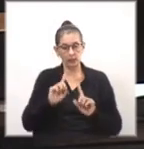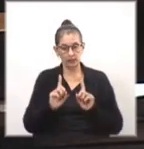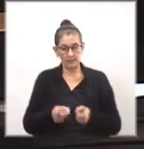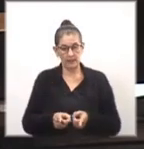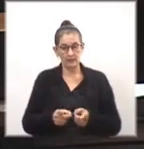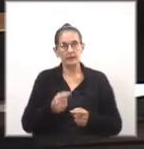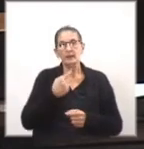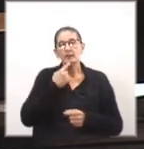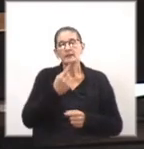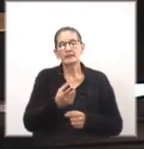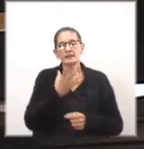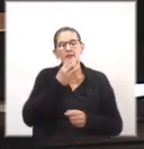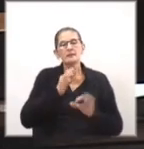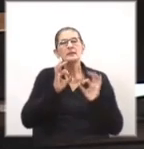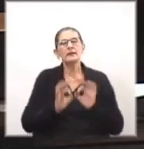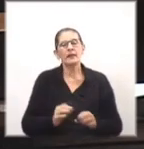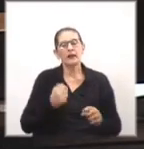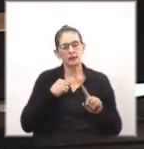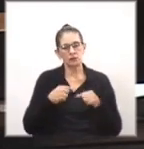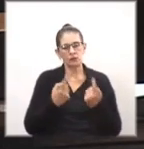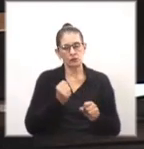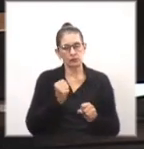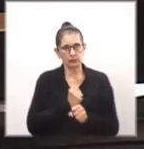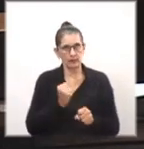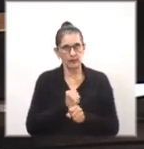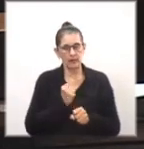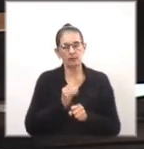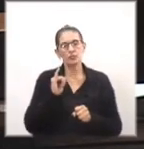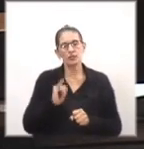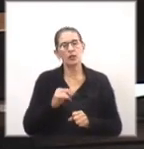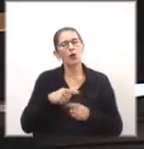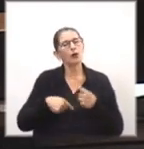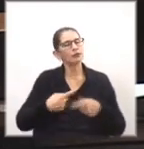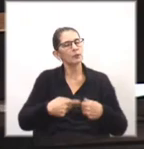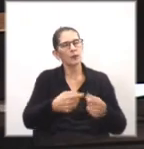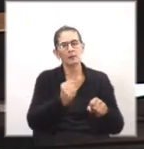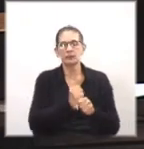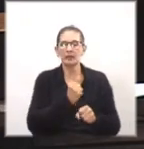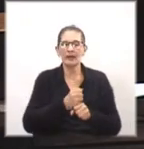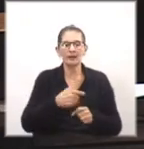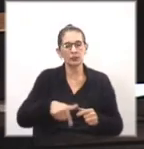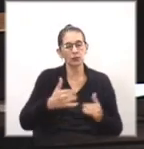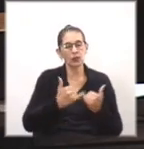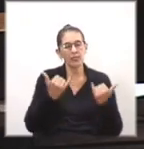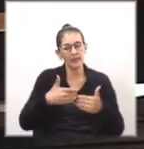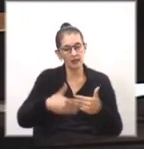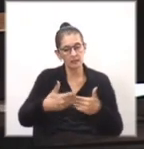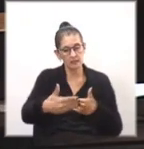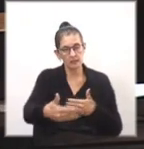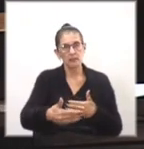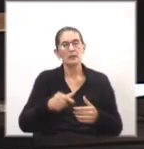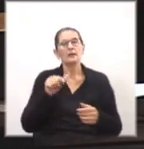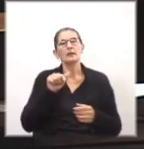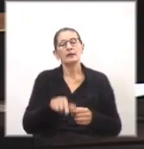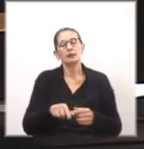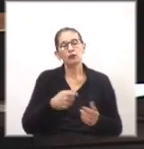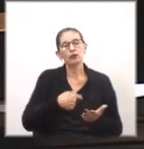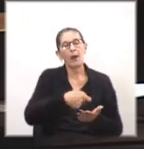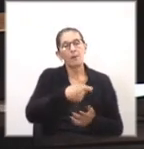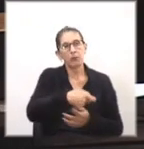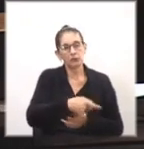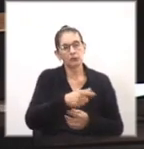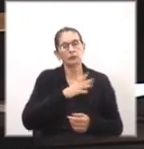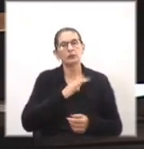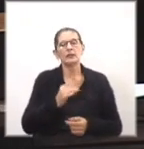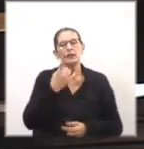destacando la seriedad con la que hemos trabajado y continuaremos trabajando en estos días en el plenario. Nuestros aportes tienen